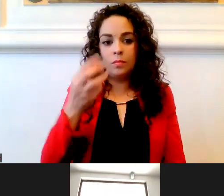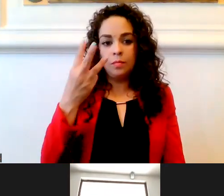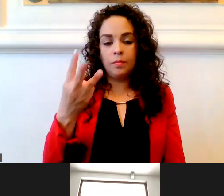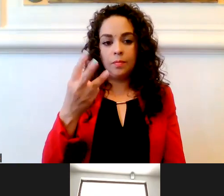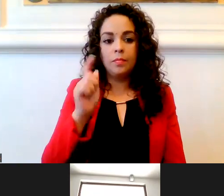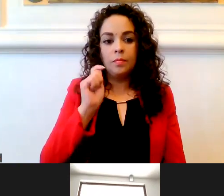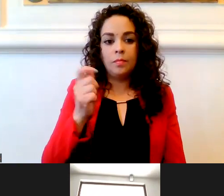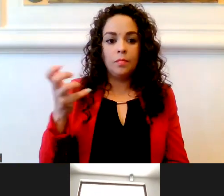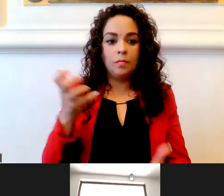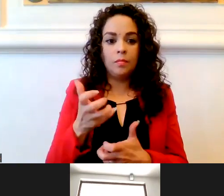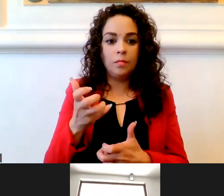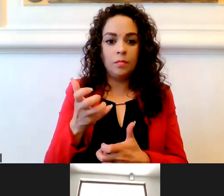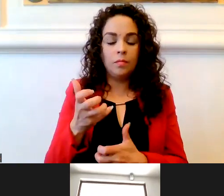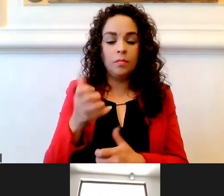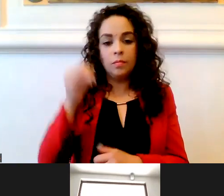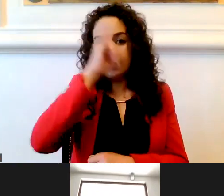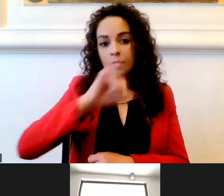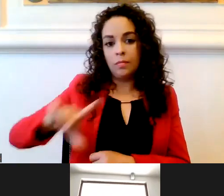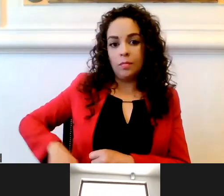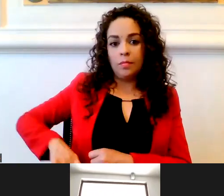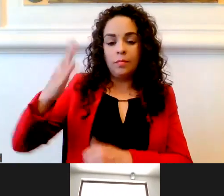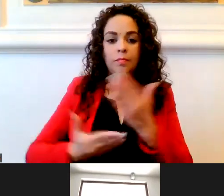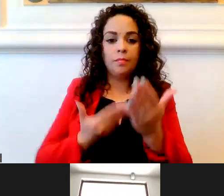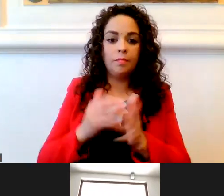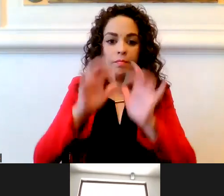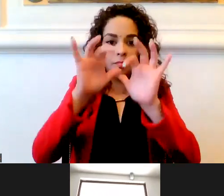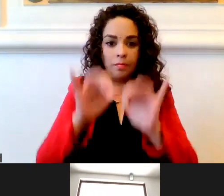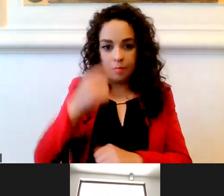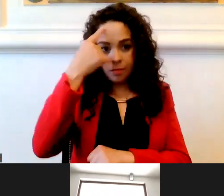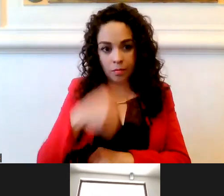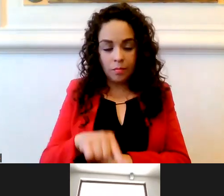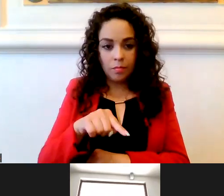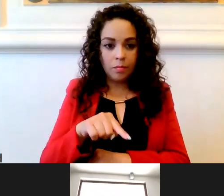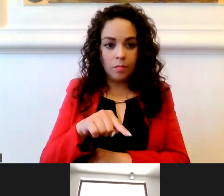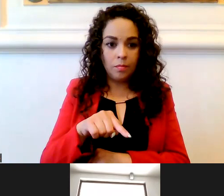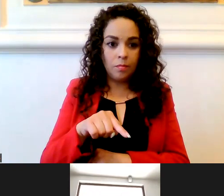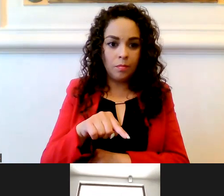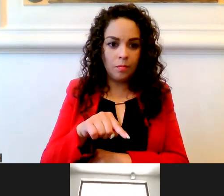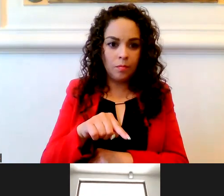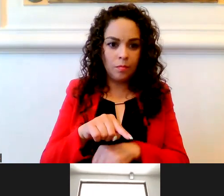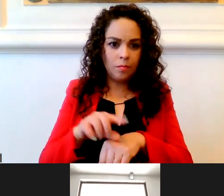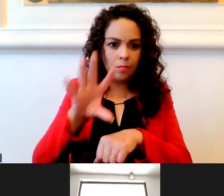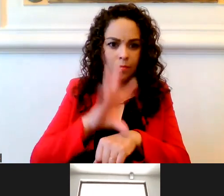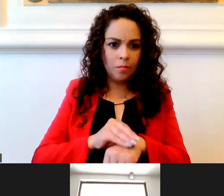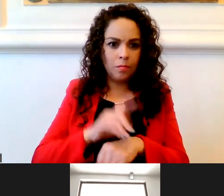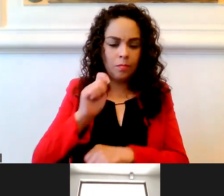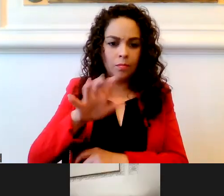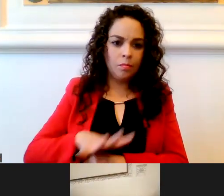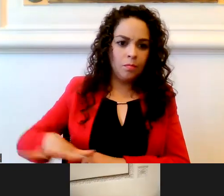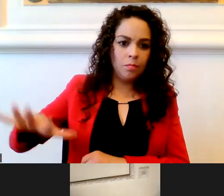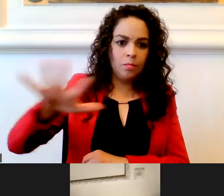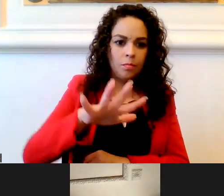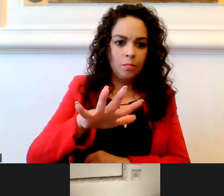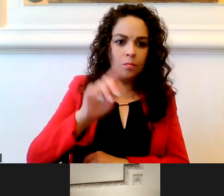la Ciudad de México respecto a la autorización para la salida oficial del territorio nacional con motivo de la primera cumbre de ciudades de